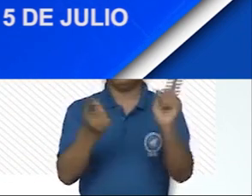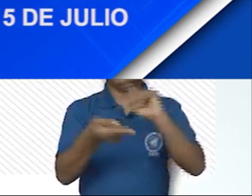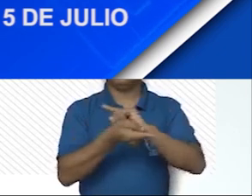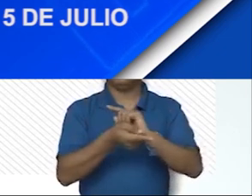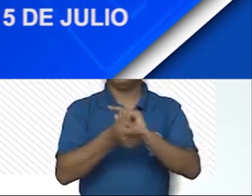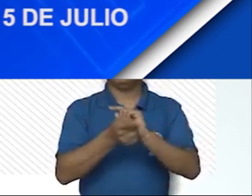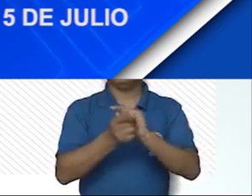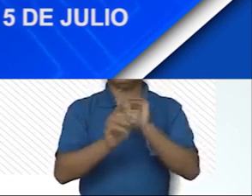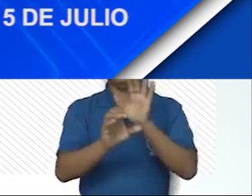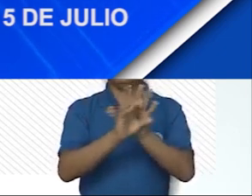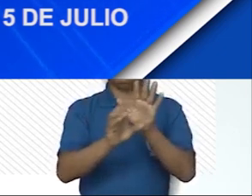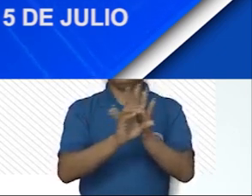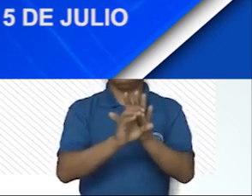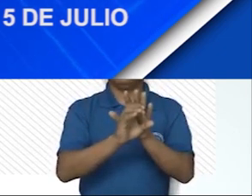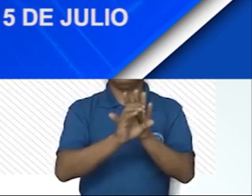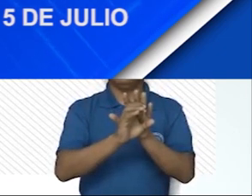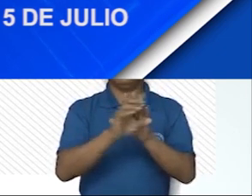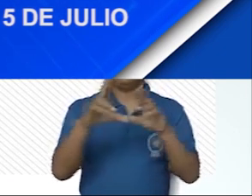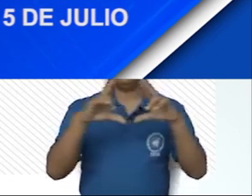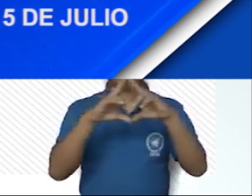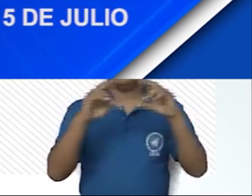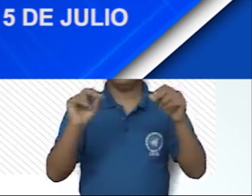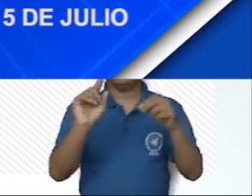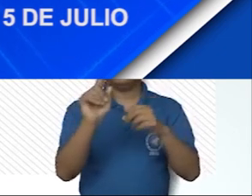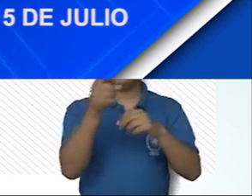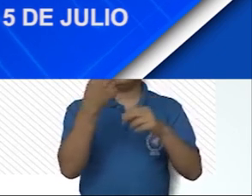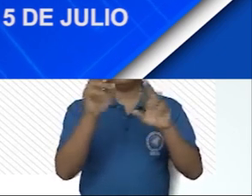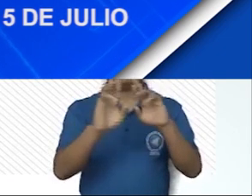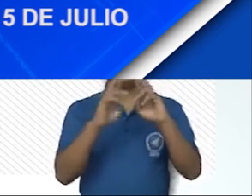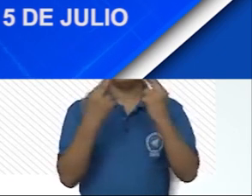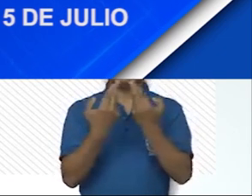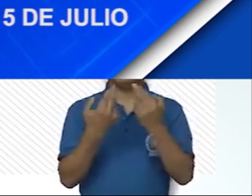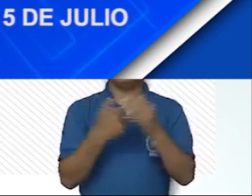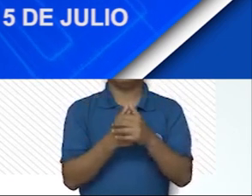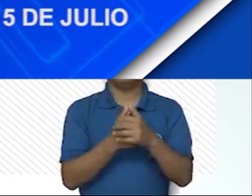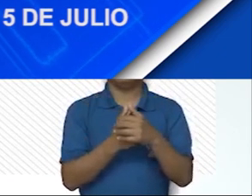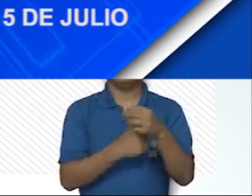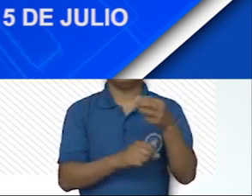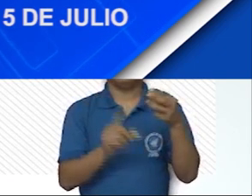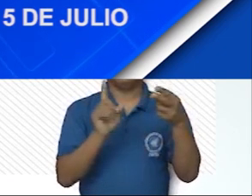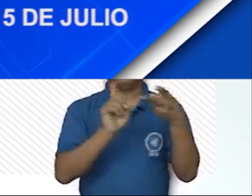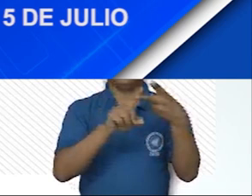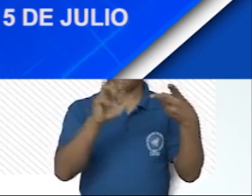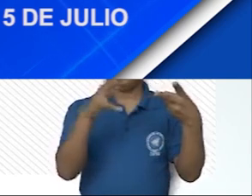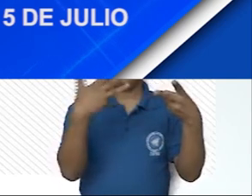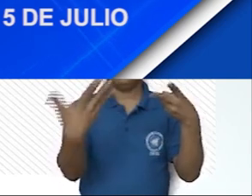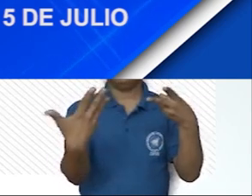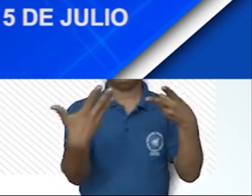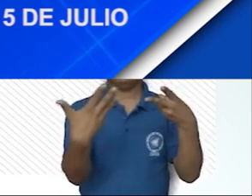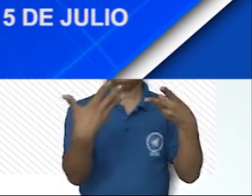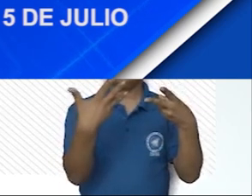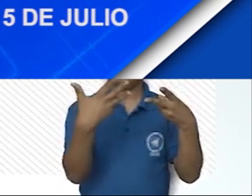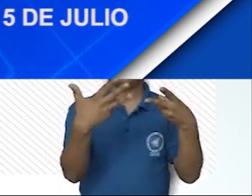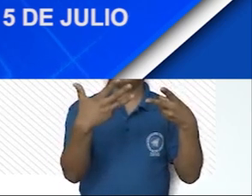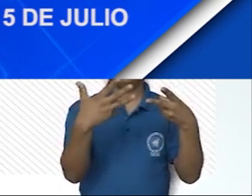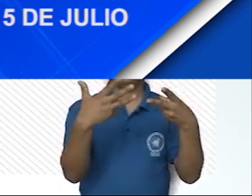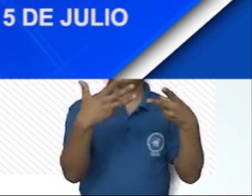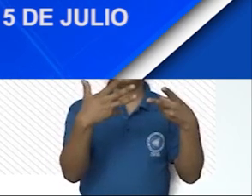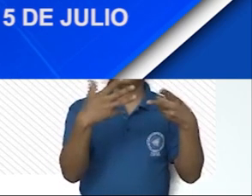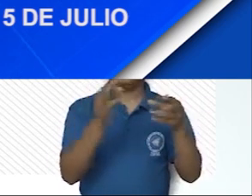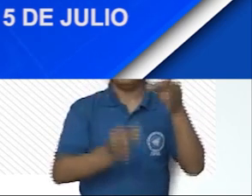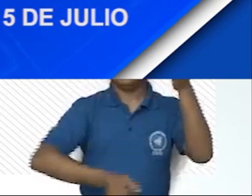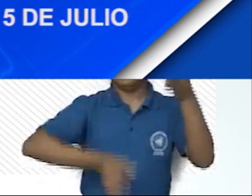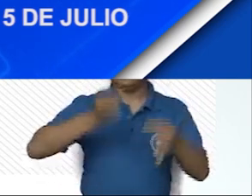la República de Nicaragua en primera legislatura. 9 decretos legislativos, de